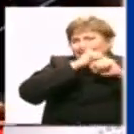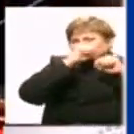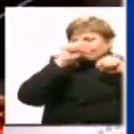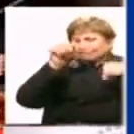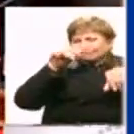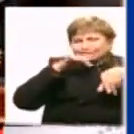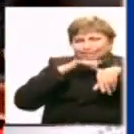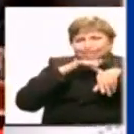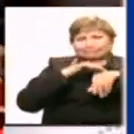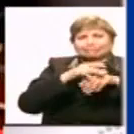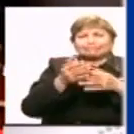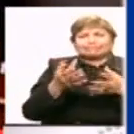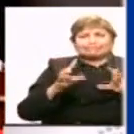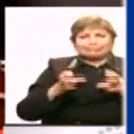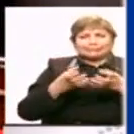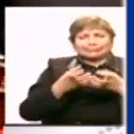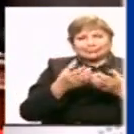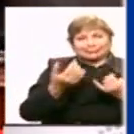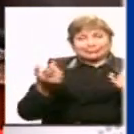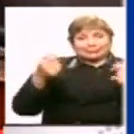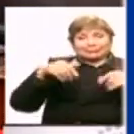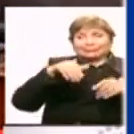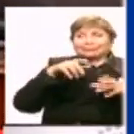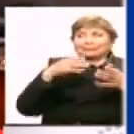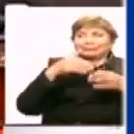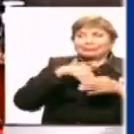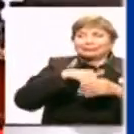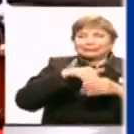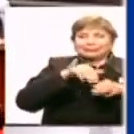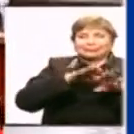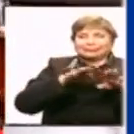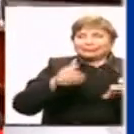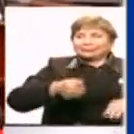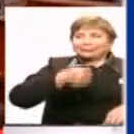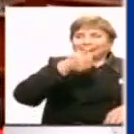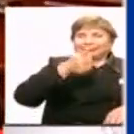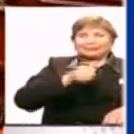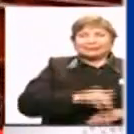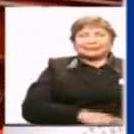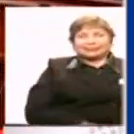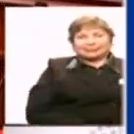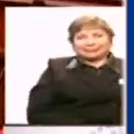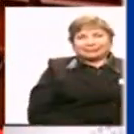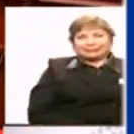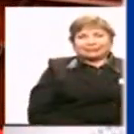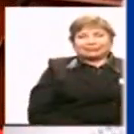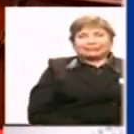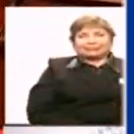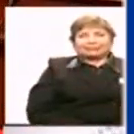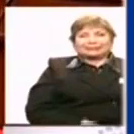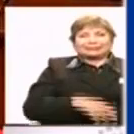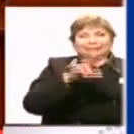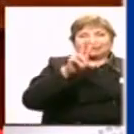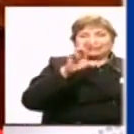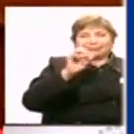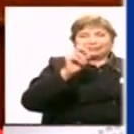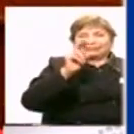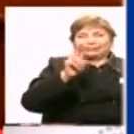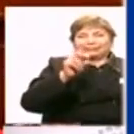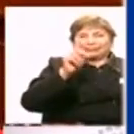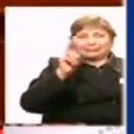de la ciudadanía nos ha dado el espacio del día de hoy ser gobierno y ser la primera minoría del